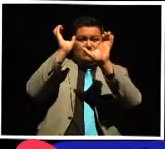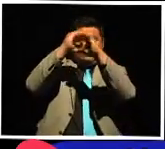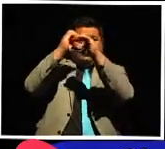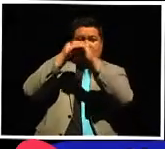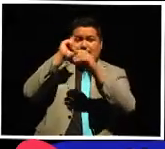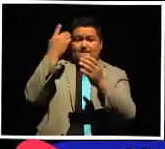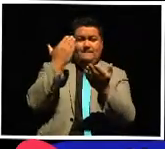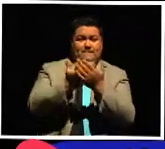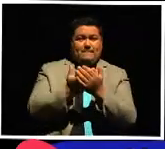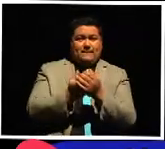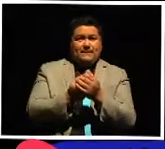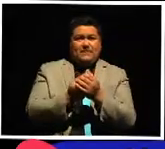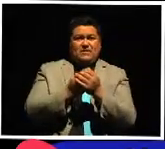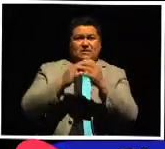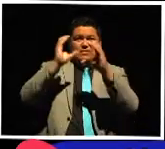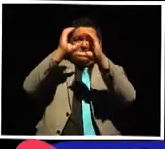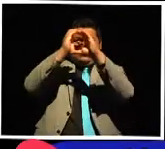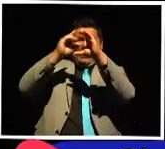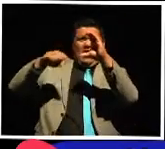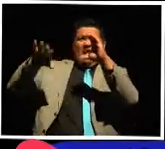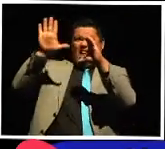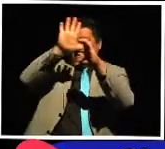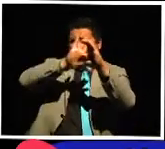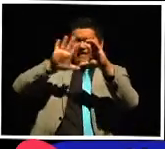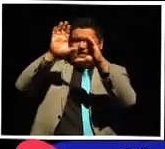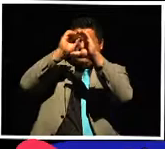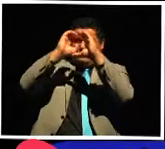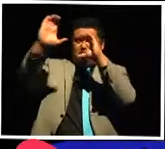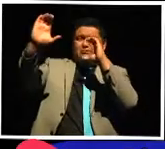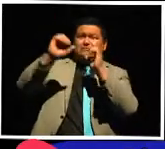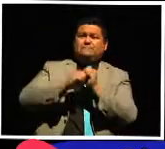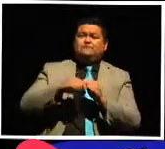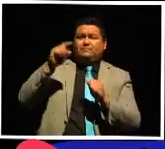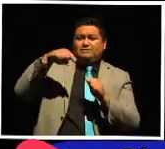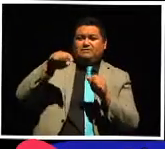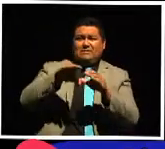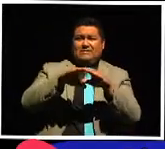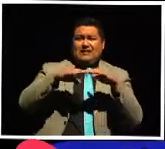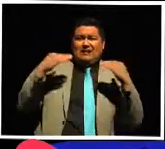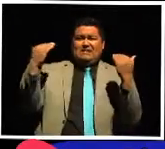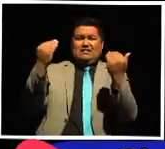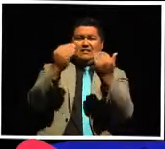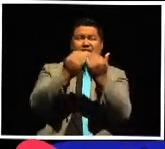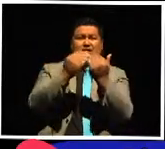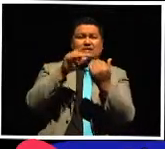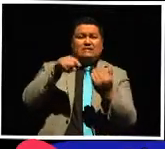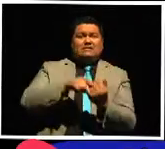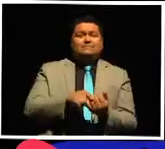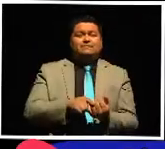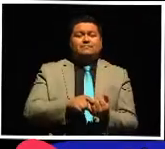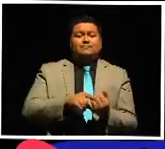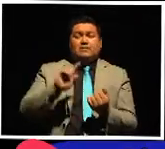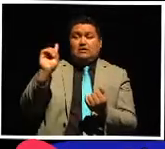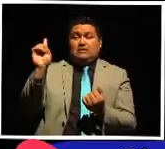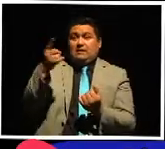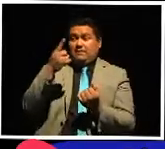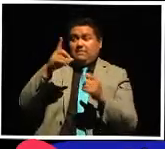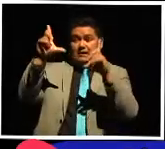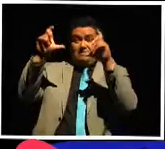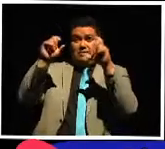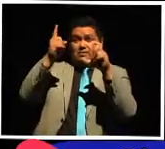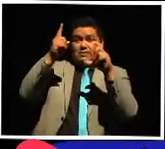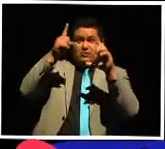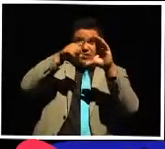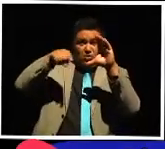primera vez un agujero negro supermasivo de la Vía Láctea. Nuestra próxima presentación se llama La primera imagen de